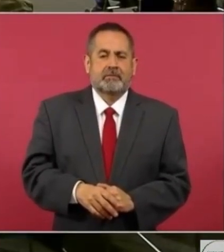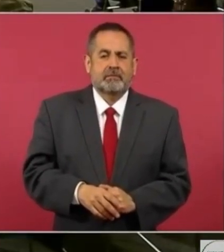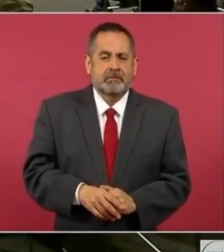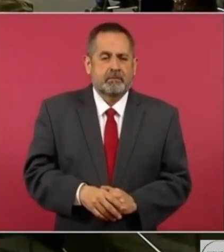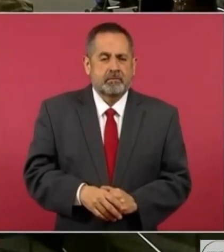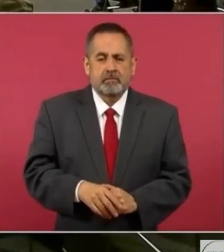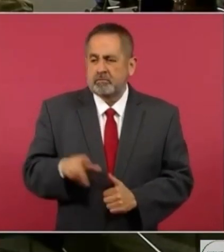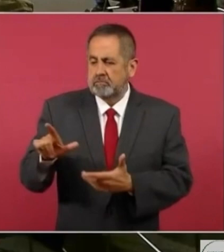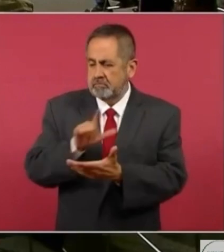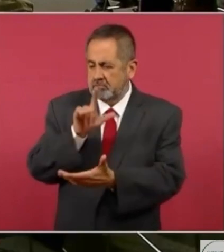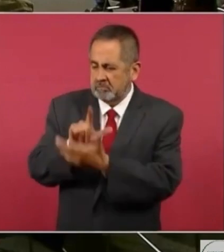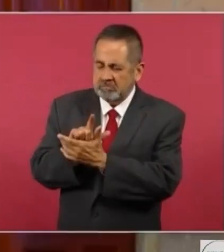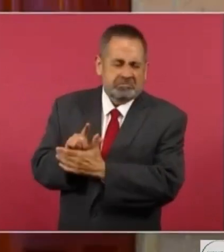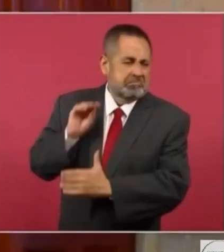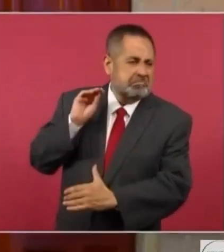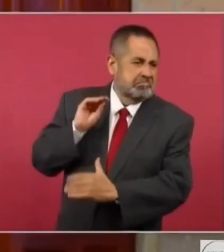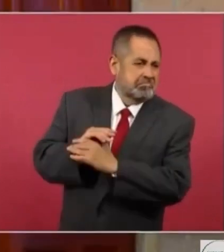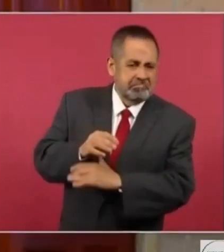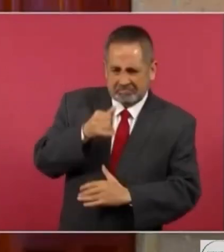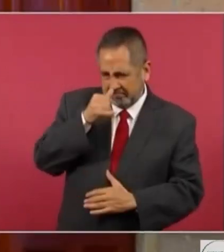Desprecia la ley,